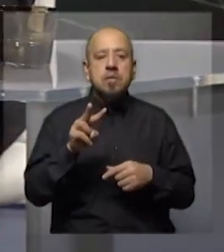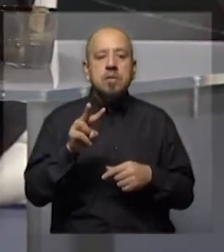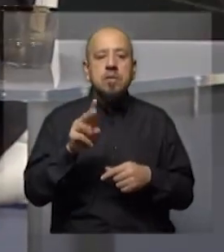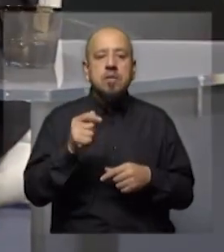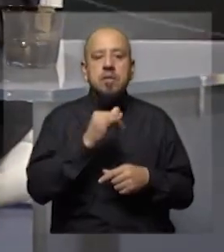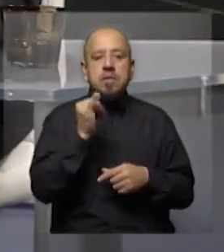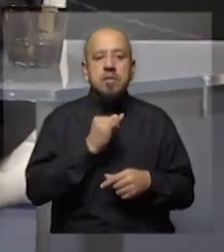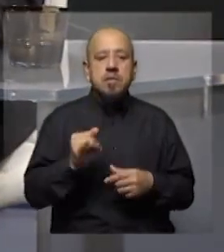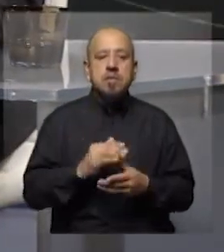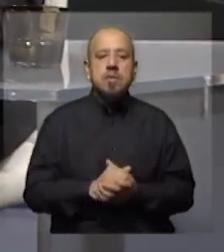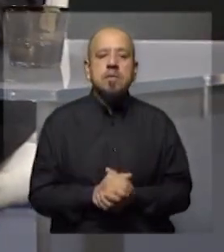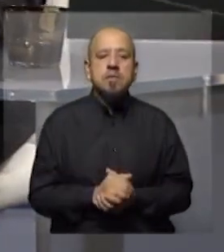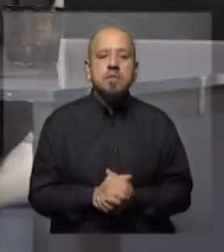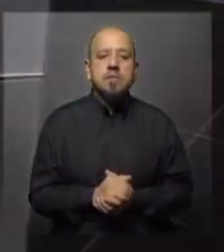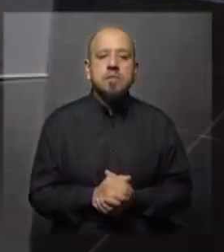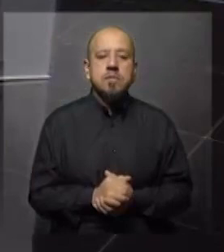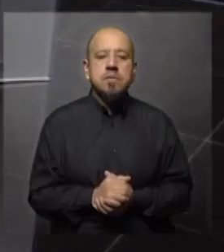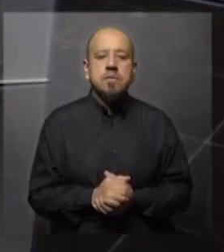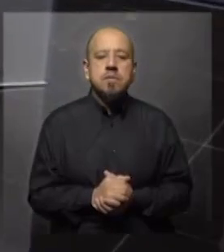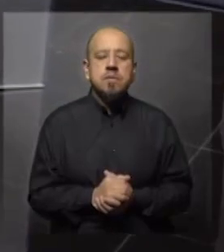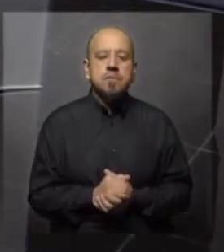y obra de vasos Ferreira ya venimos